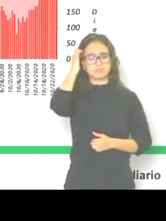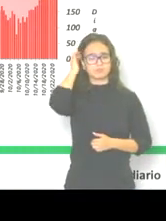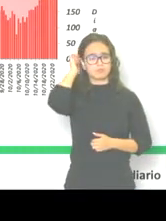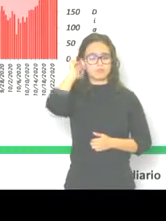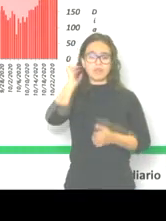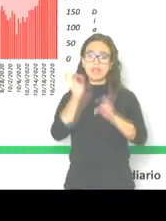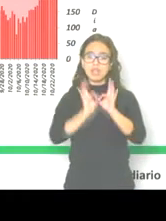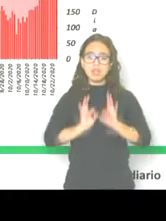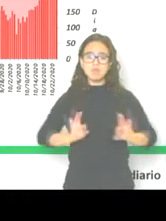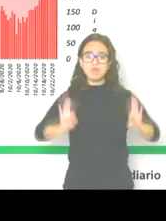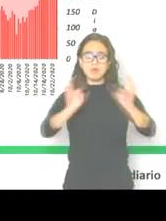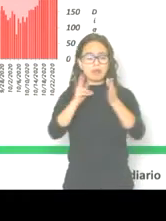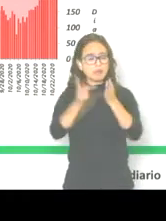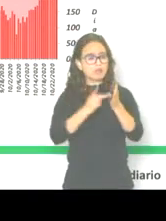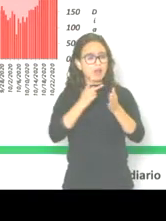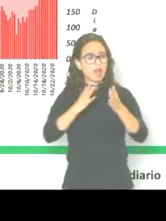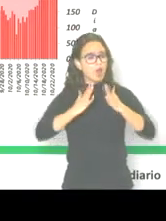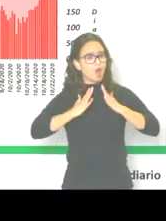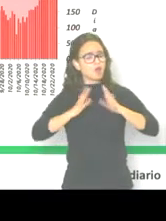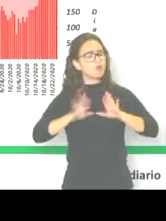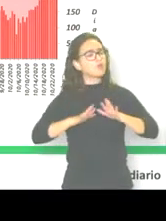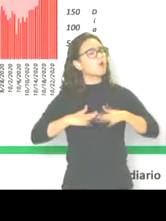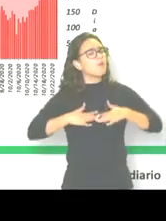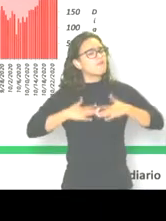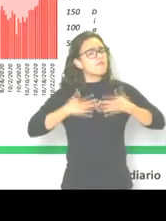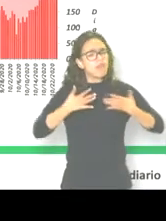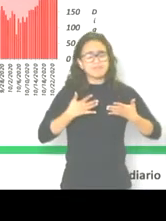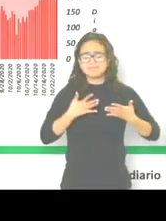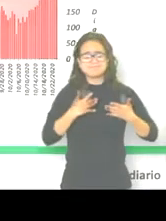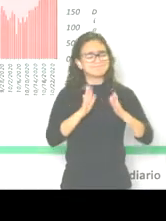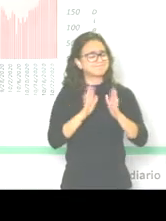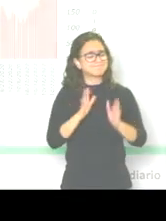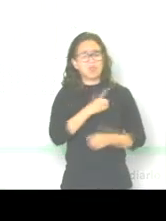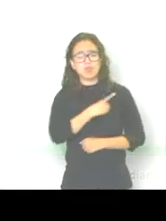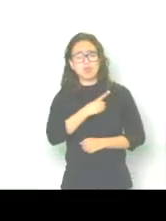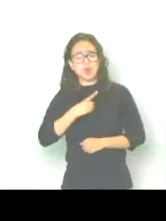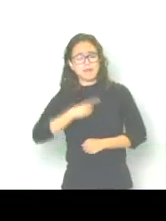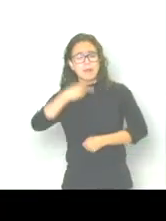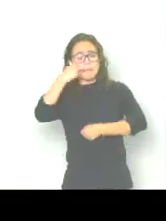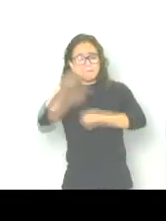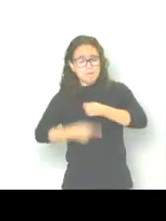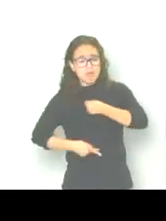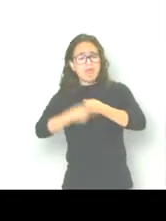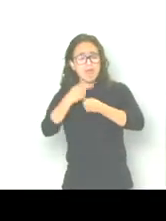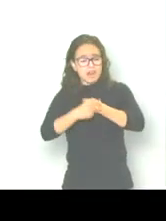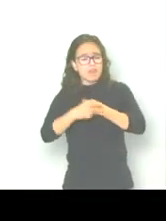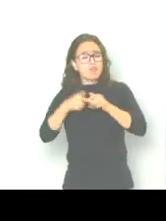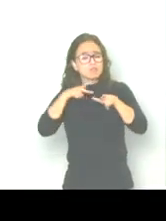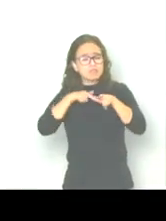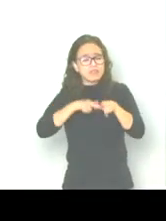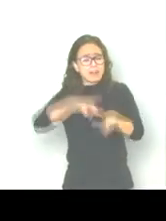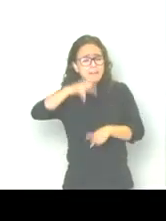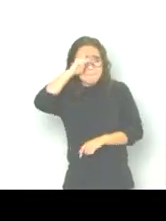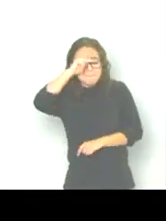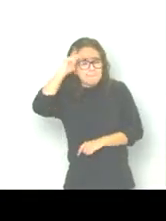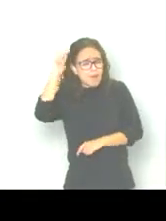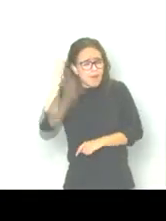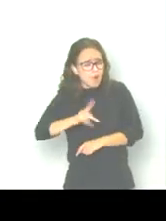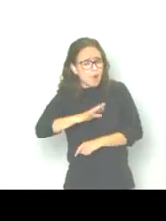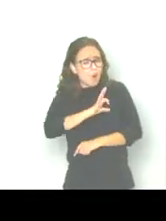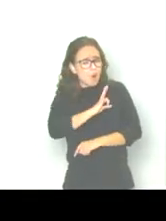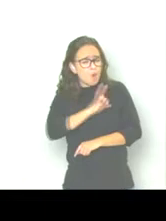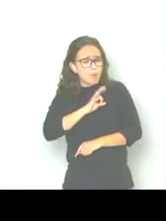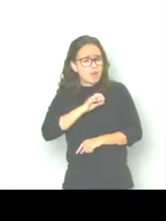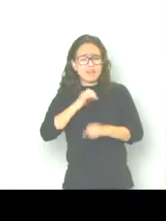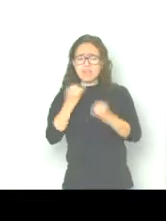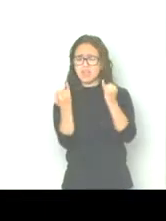nuevamente es que no nos confiemos, que hay un escenario de riesgo que puede ser mucho peor incluso de lo que ya vivimos, ya lo estamos observando